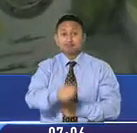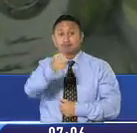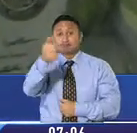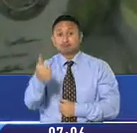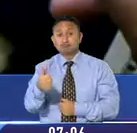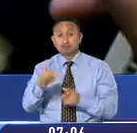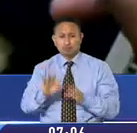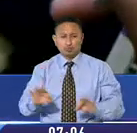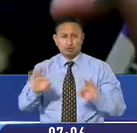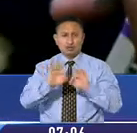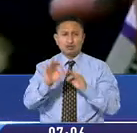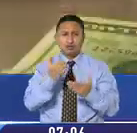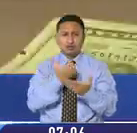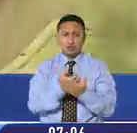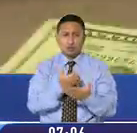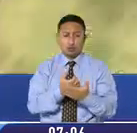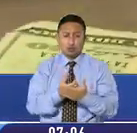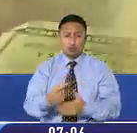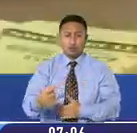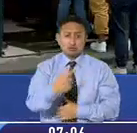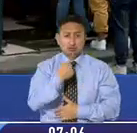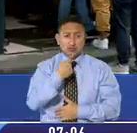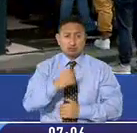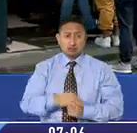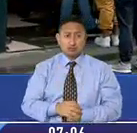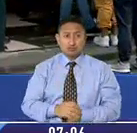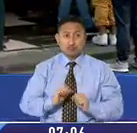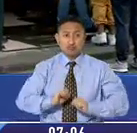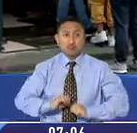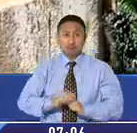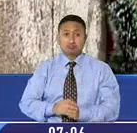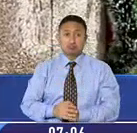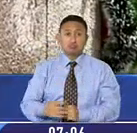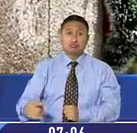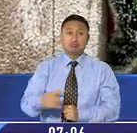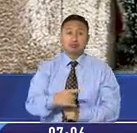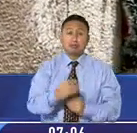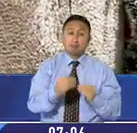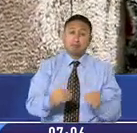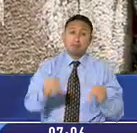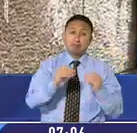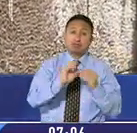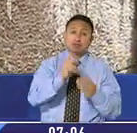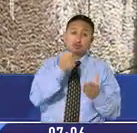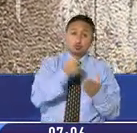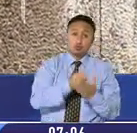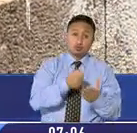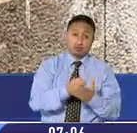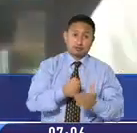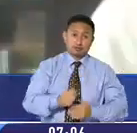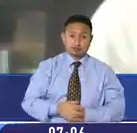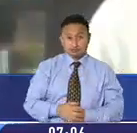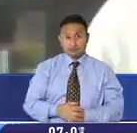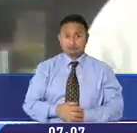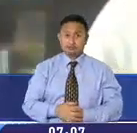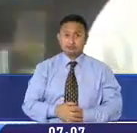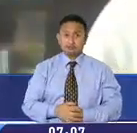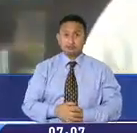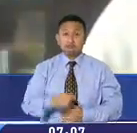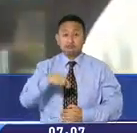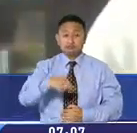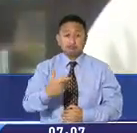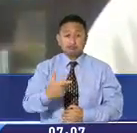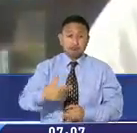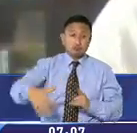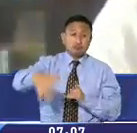para reactivar la economía, según expertos, es la generación de consumo en el mercado nacional. Generar